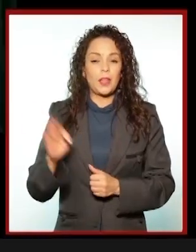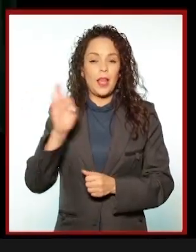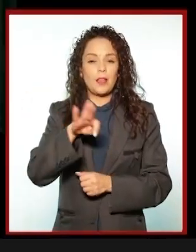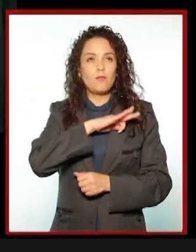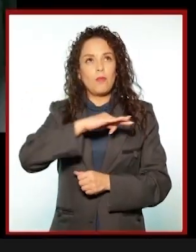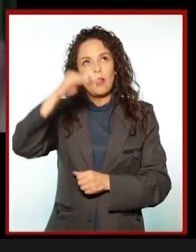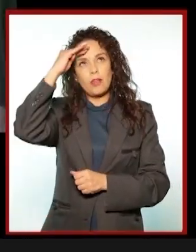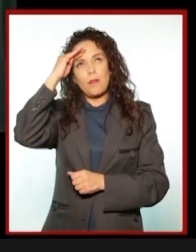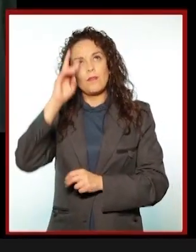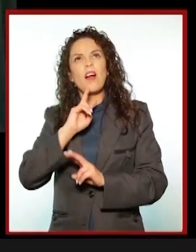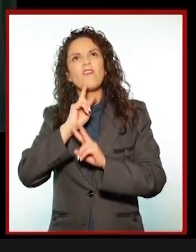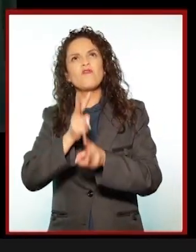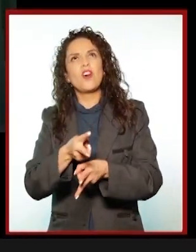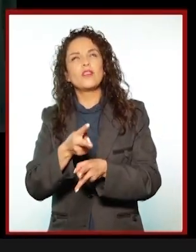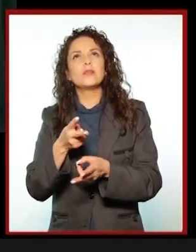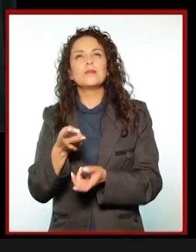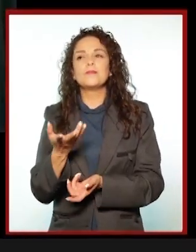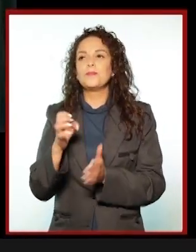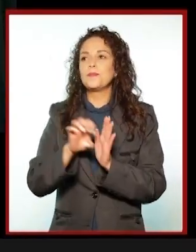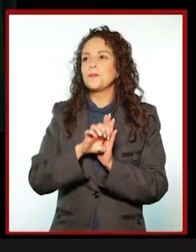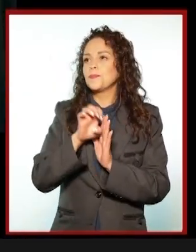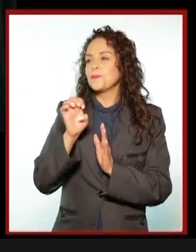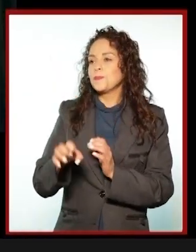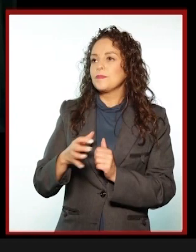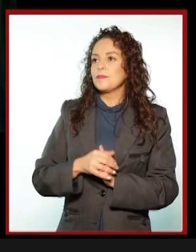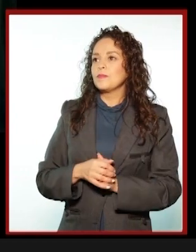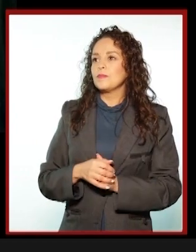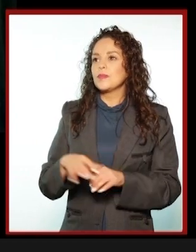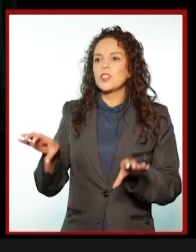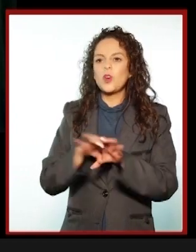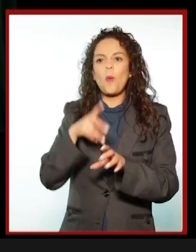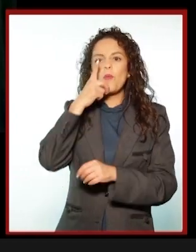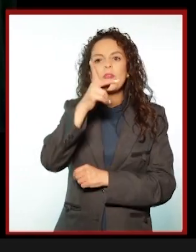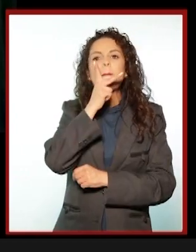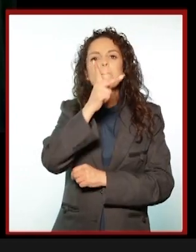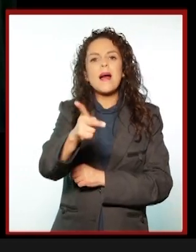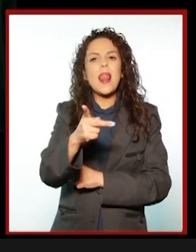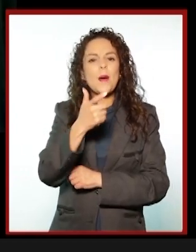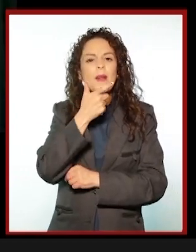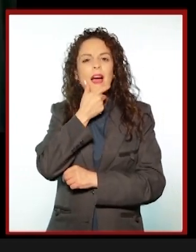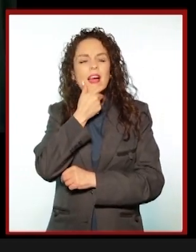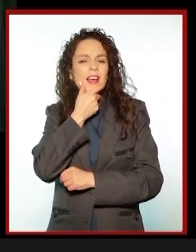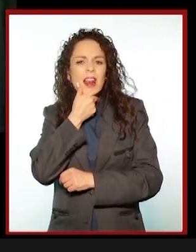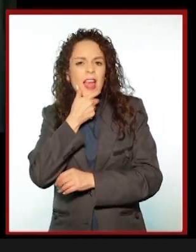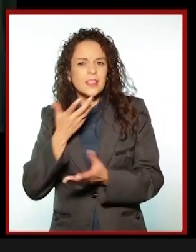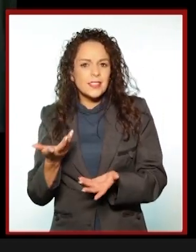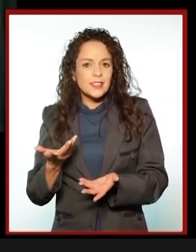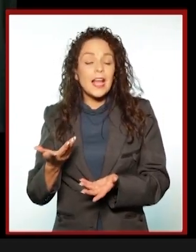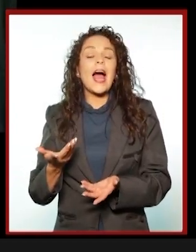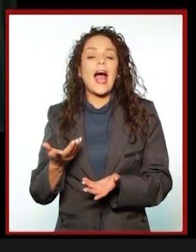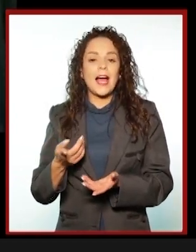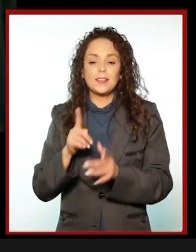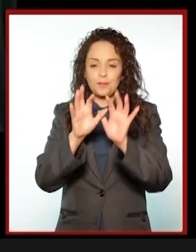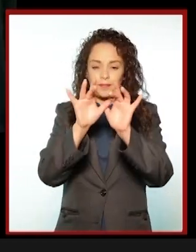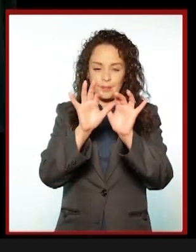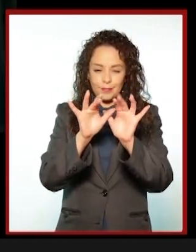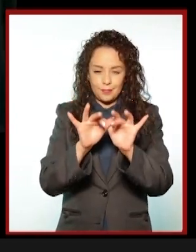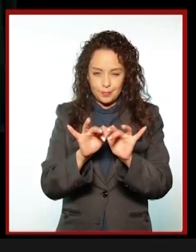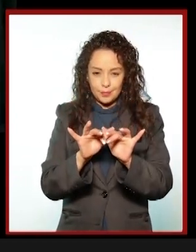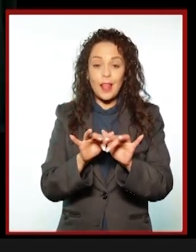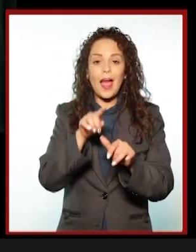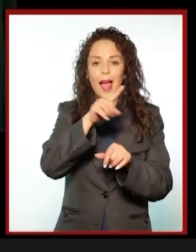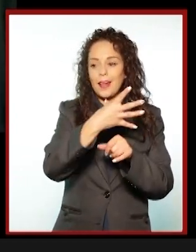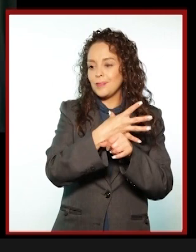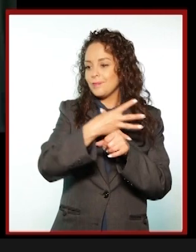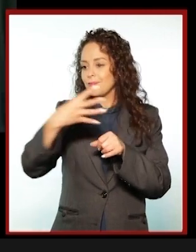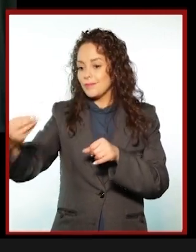voz podemos pensar un poco como cuando estamos buscando cómo se dice alguna palabra en inglés, por ejemplo, y que escribimos y le